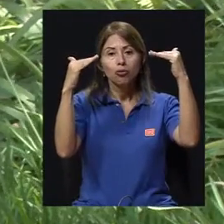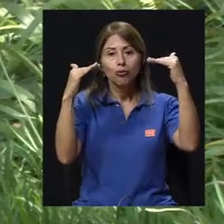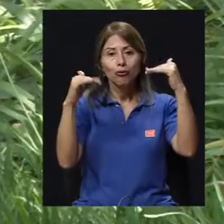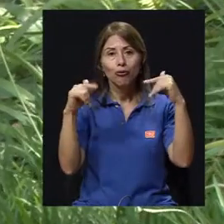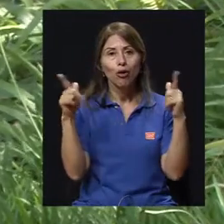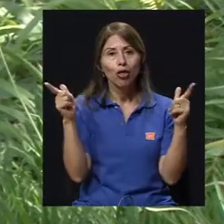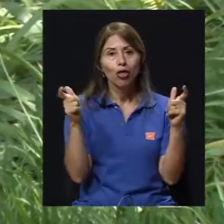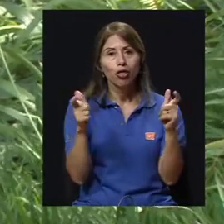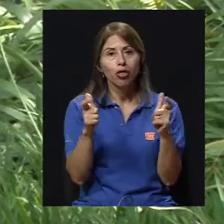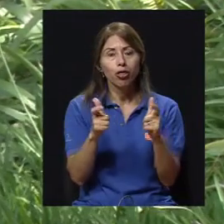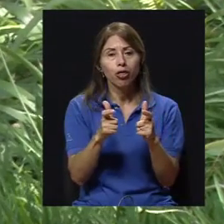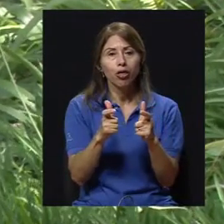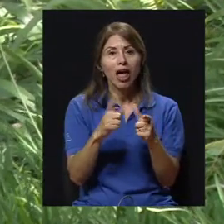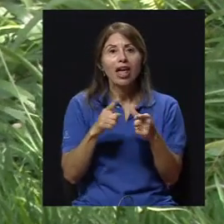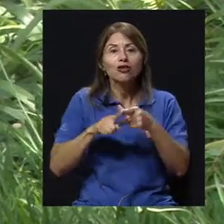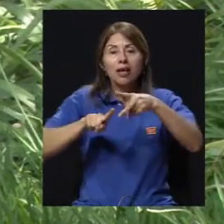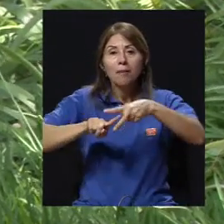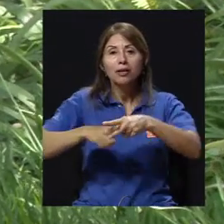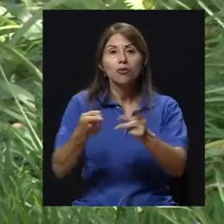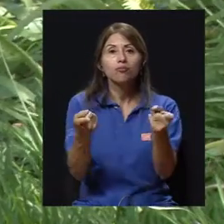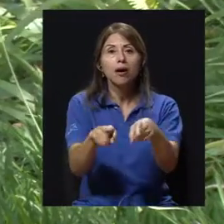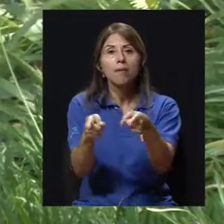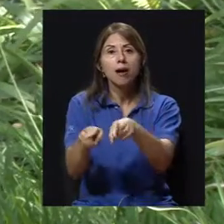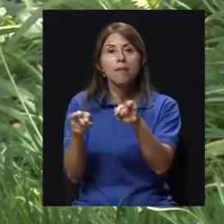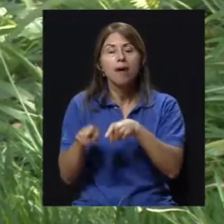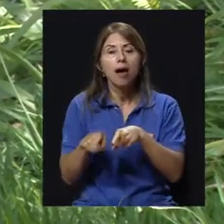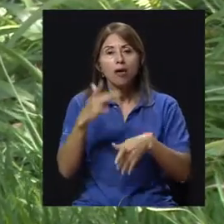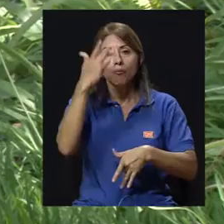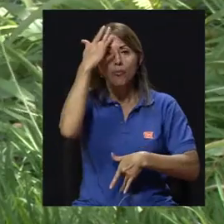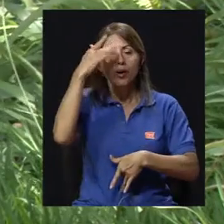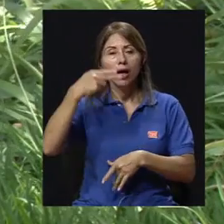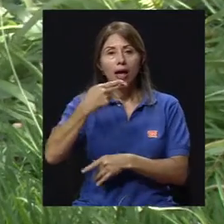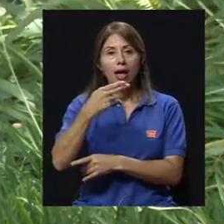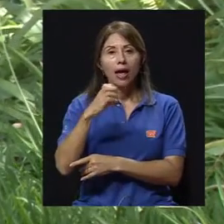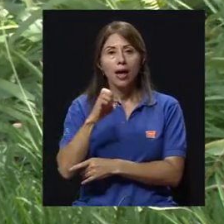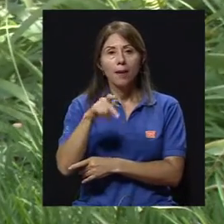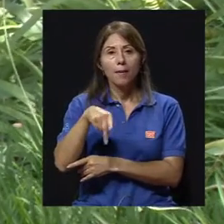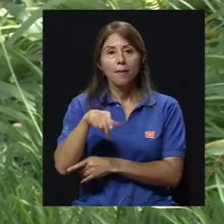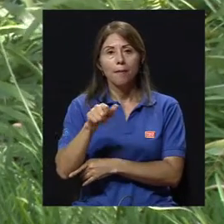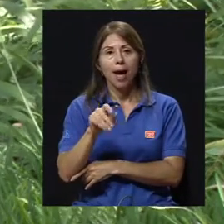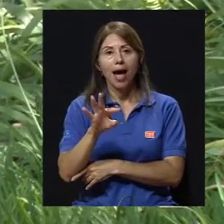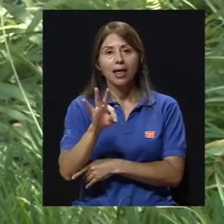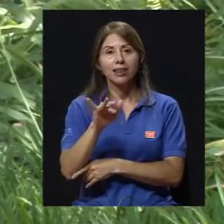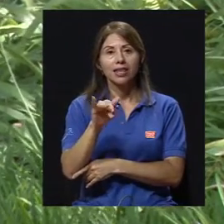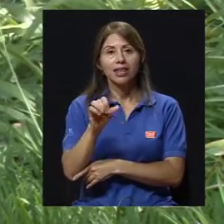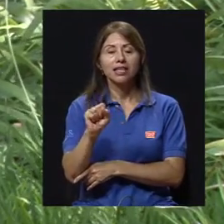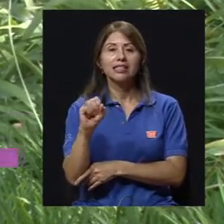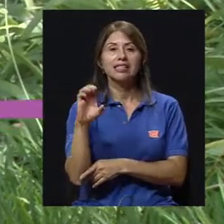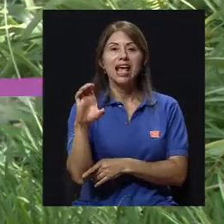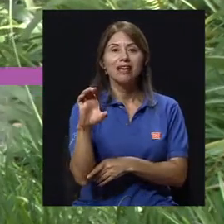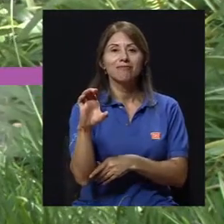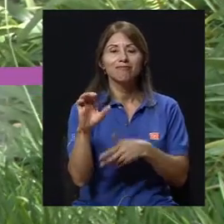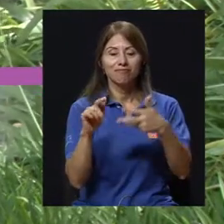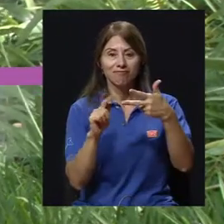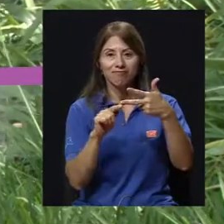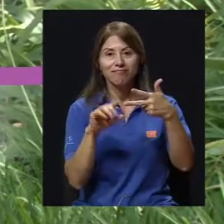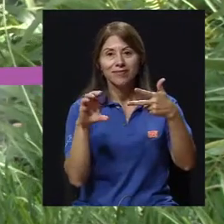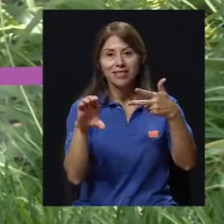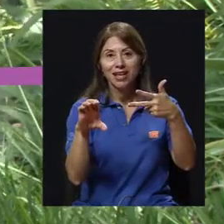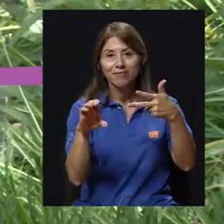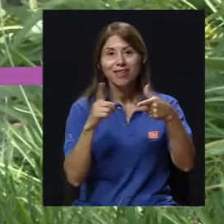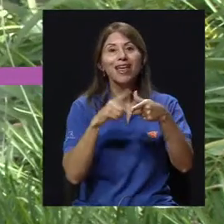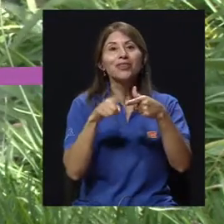comenzó a subir fue la hepatitis C. Entonces, aparece en el escenario otro virus que tiene